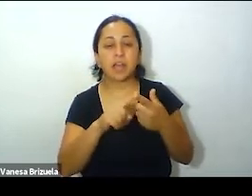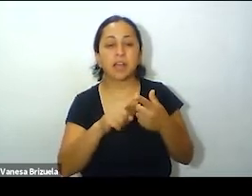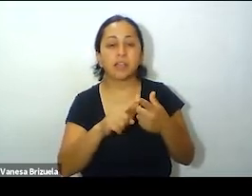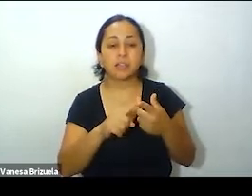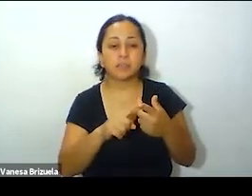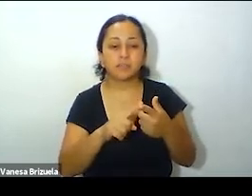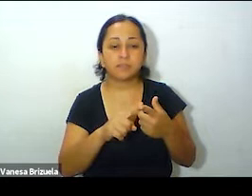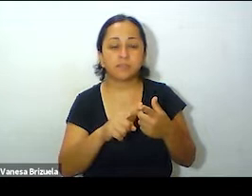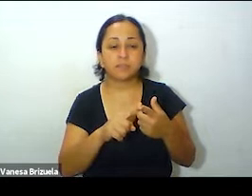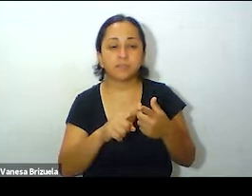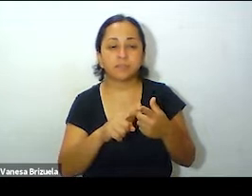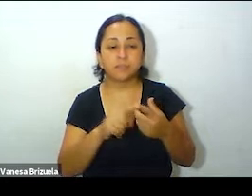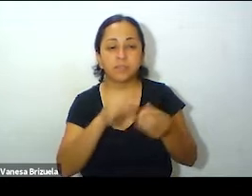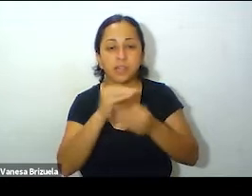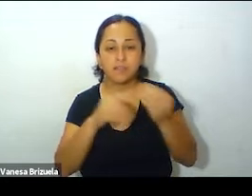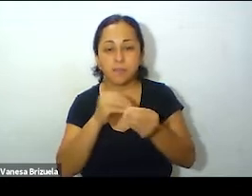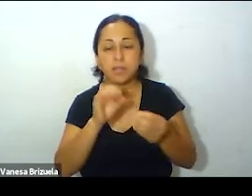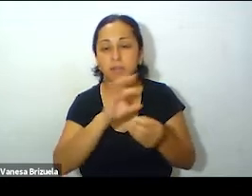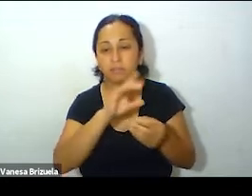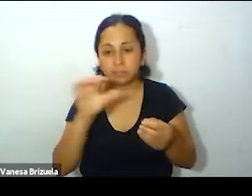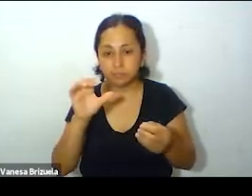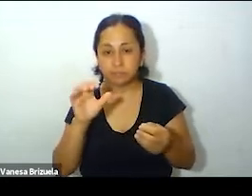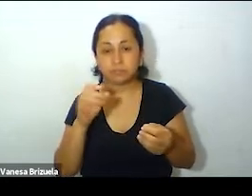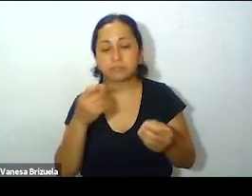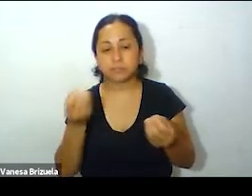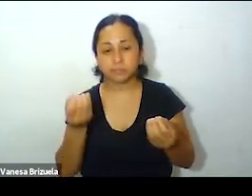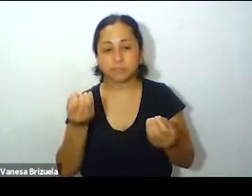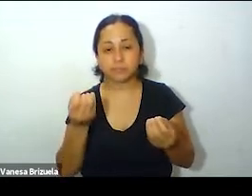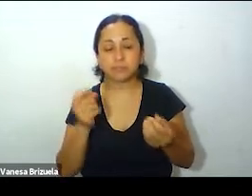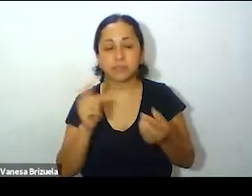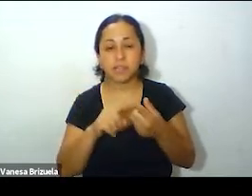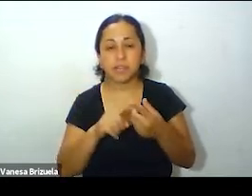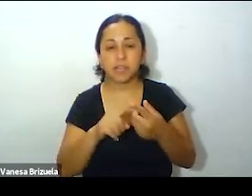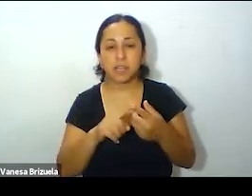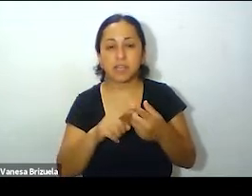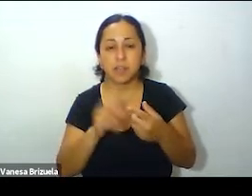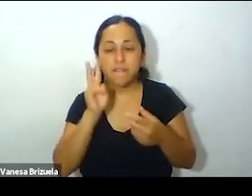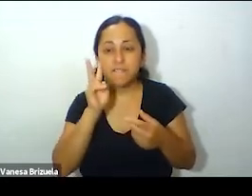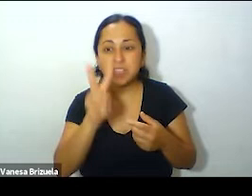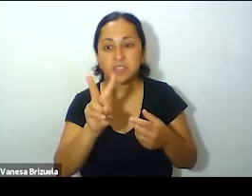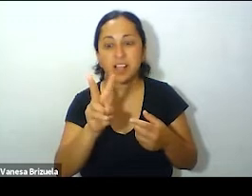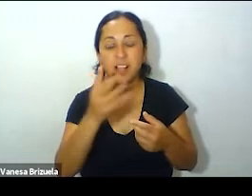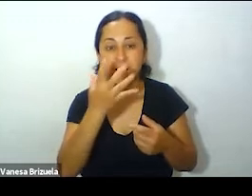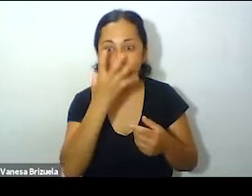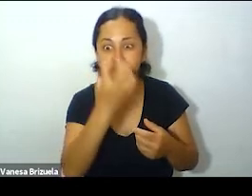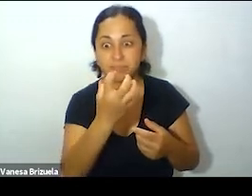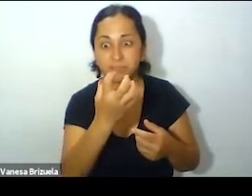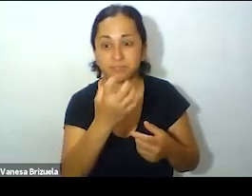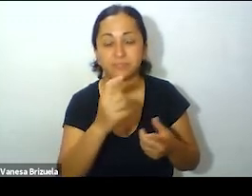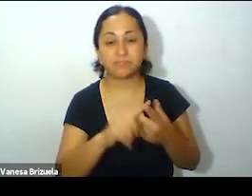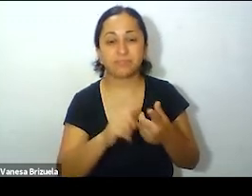la elección que hacemos de la familia tipográfica le dan ese gancho visual y